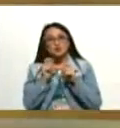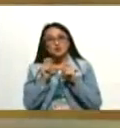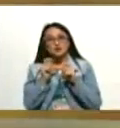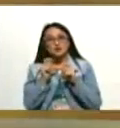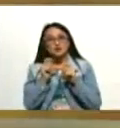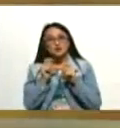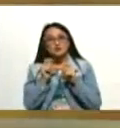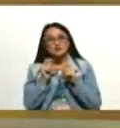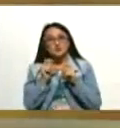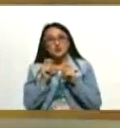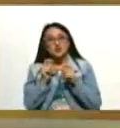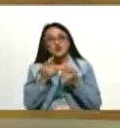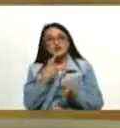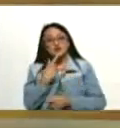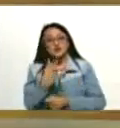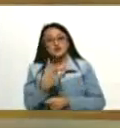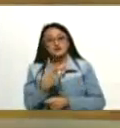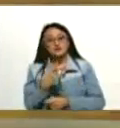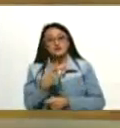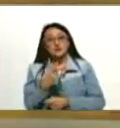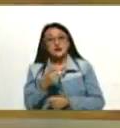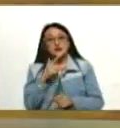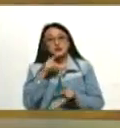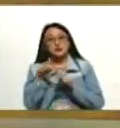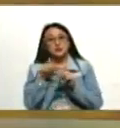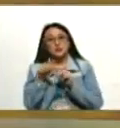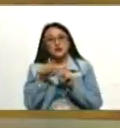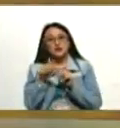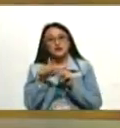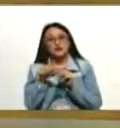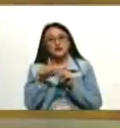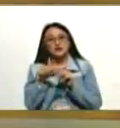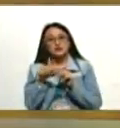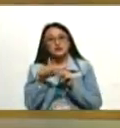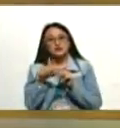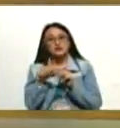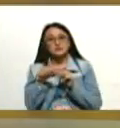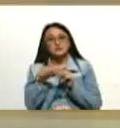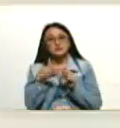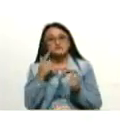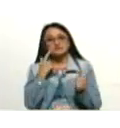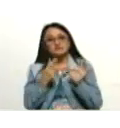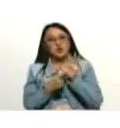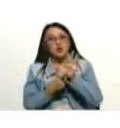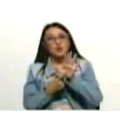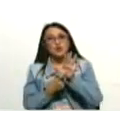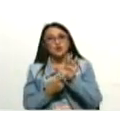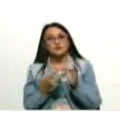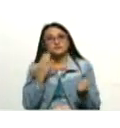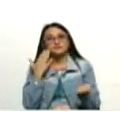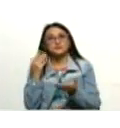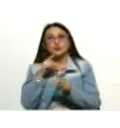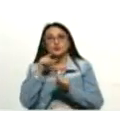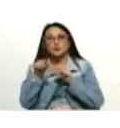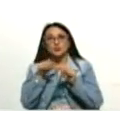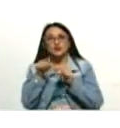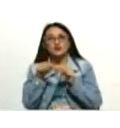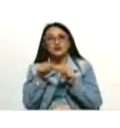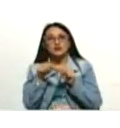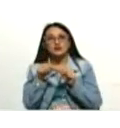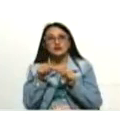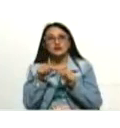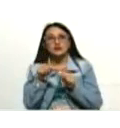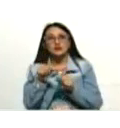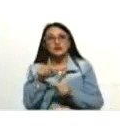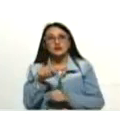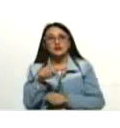hace alusión al siguiente tuit que leemos u observamos en pantalla en la red social Twitter de